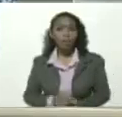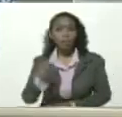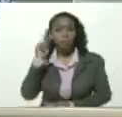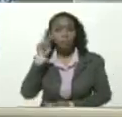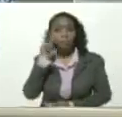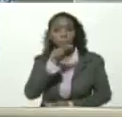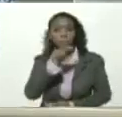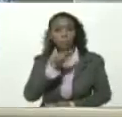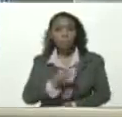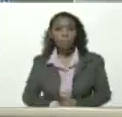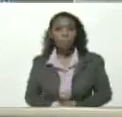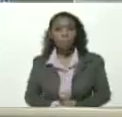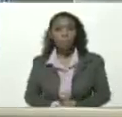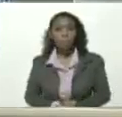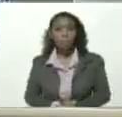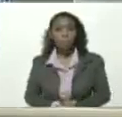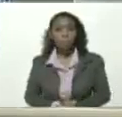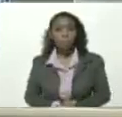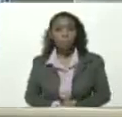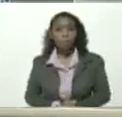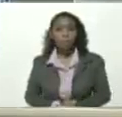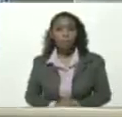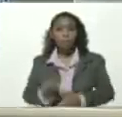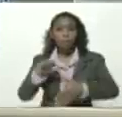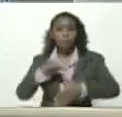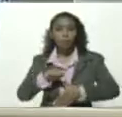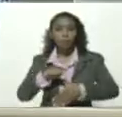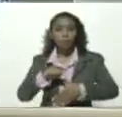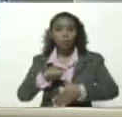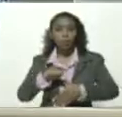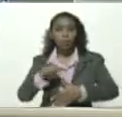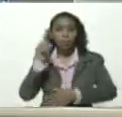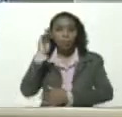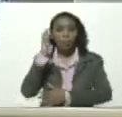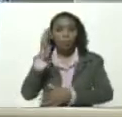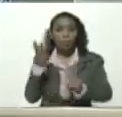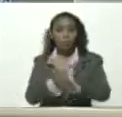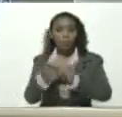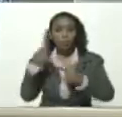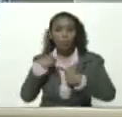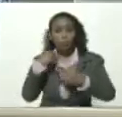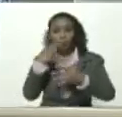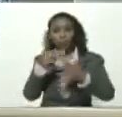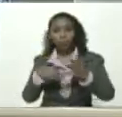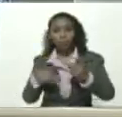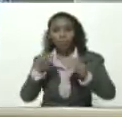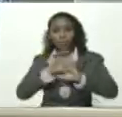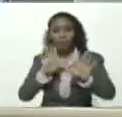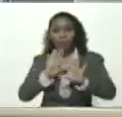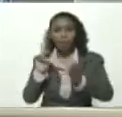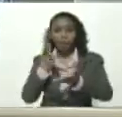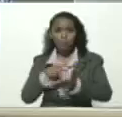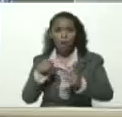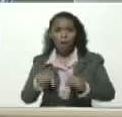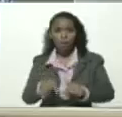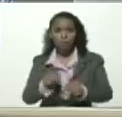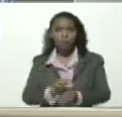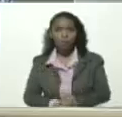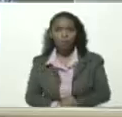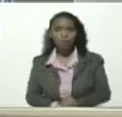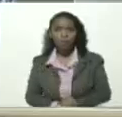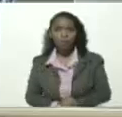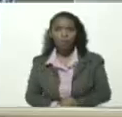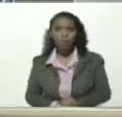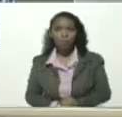Observatorio del Parlasur, bueno, paro de enumerarlo, ya están aquí.